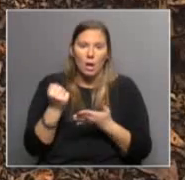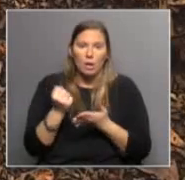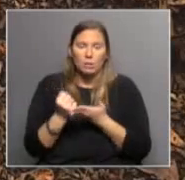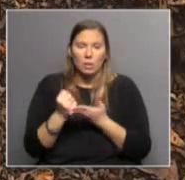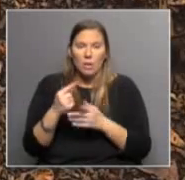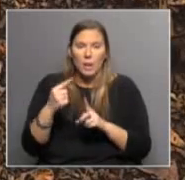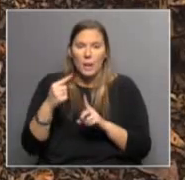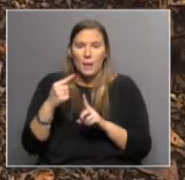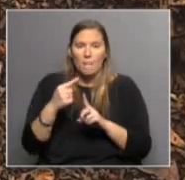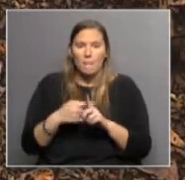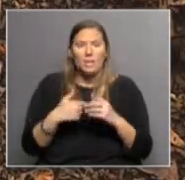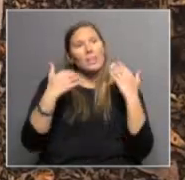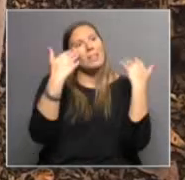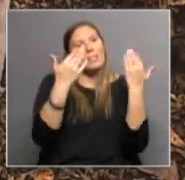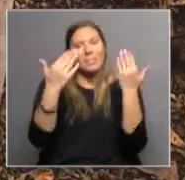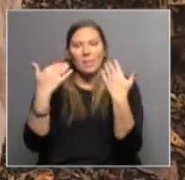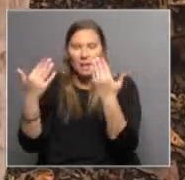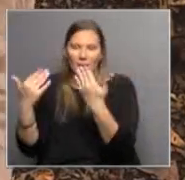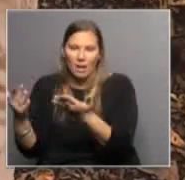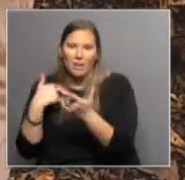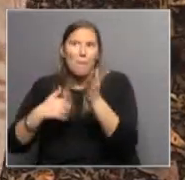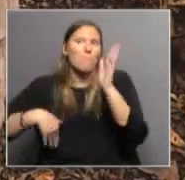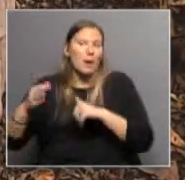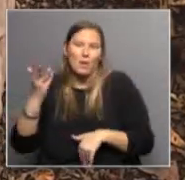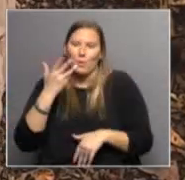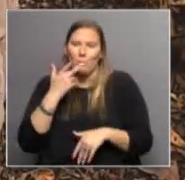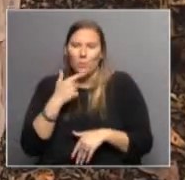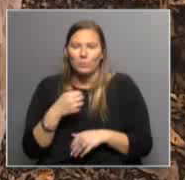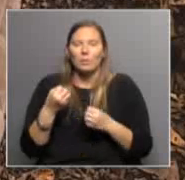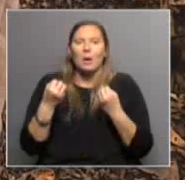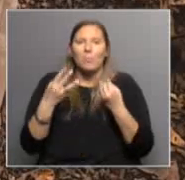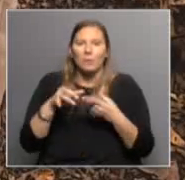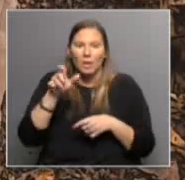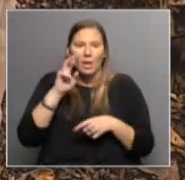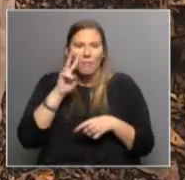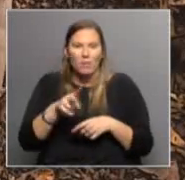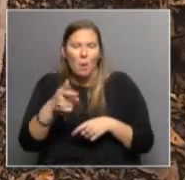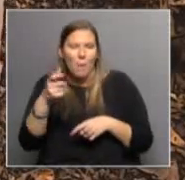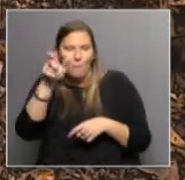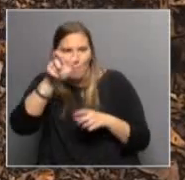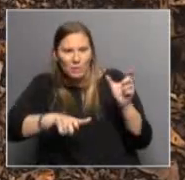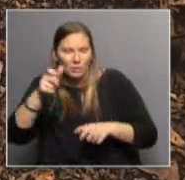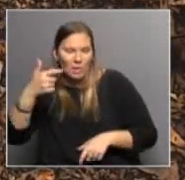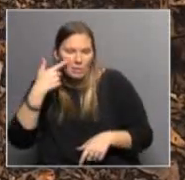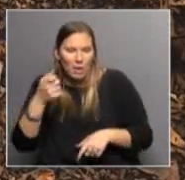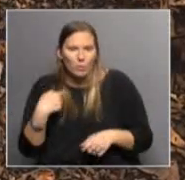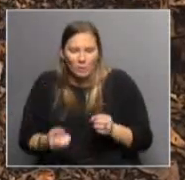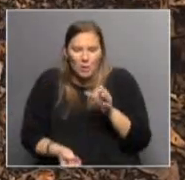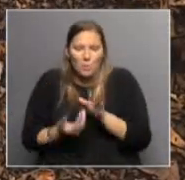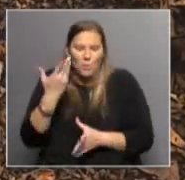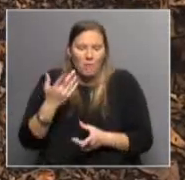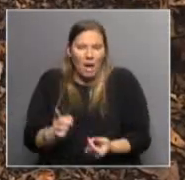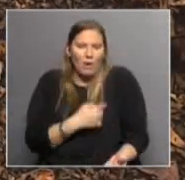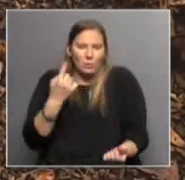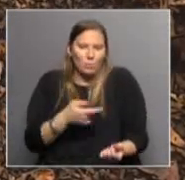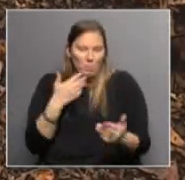meses de entrega de compost, que son los que más nos gustan, porque es cuando vemos que las personas también observan todo ese nuevo hábito que han integrado